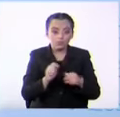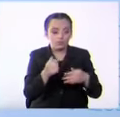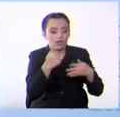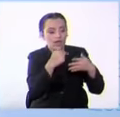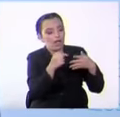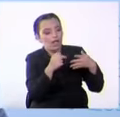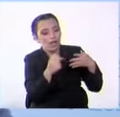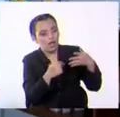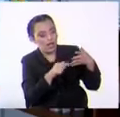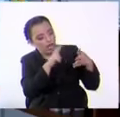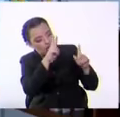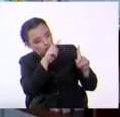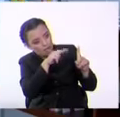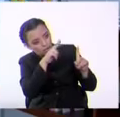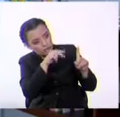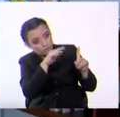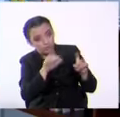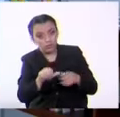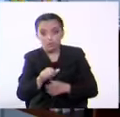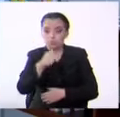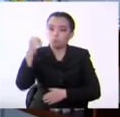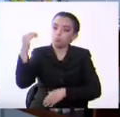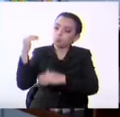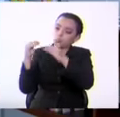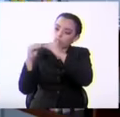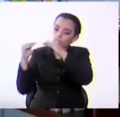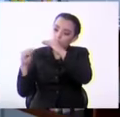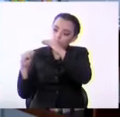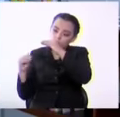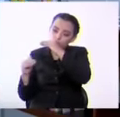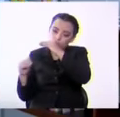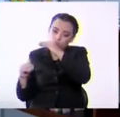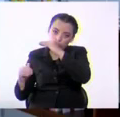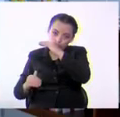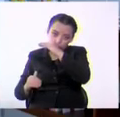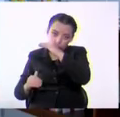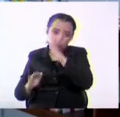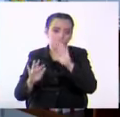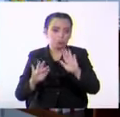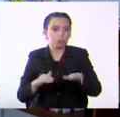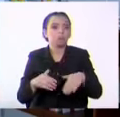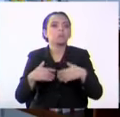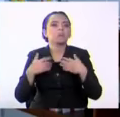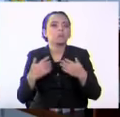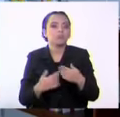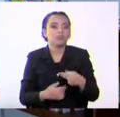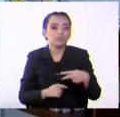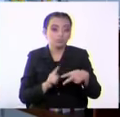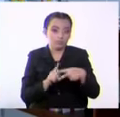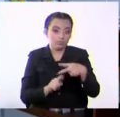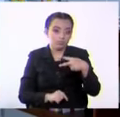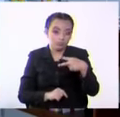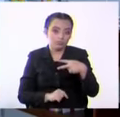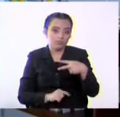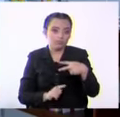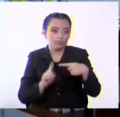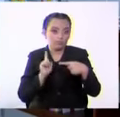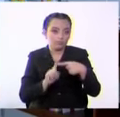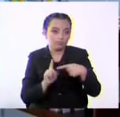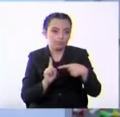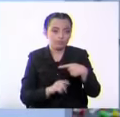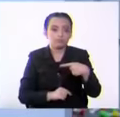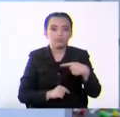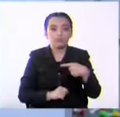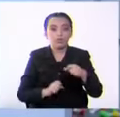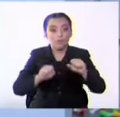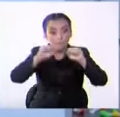sus niveles. ¿Para qué la queremos estudiar? Pues bueno, por dos cosas muy grandes. Lo primero es que